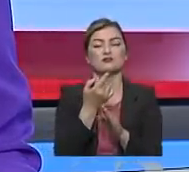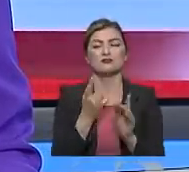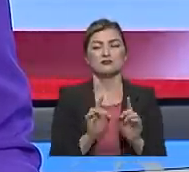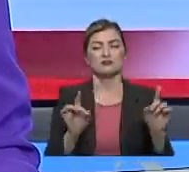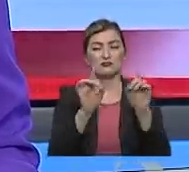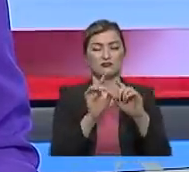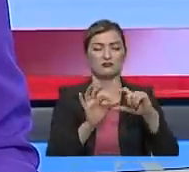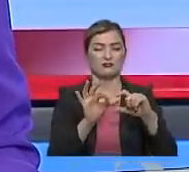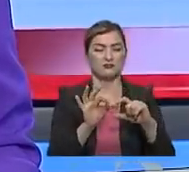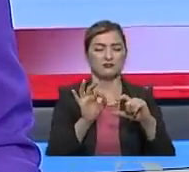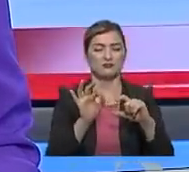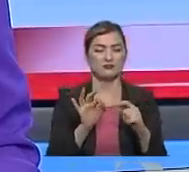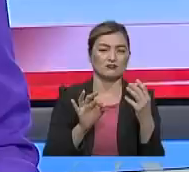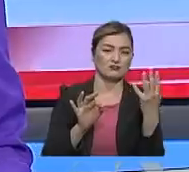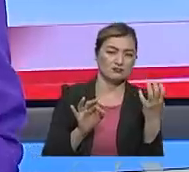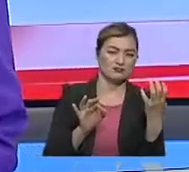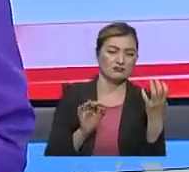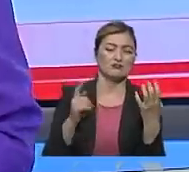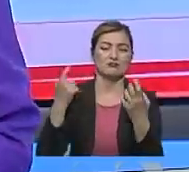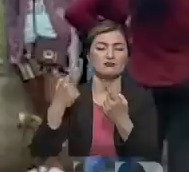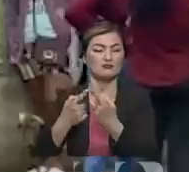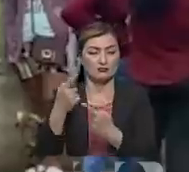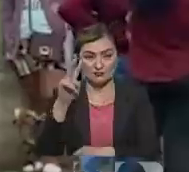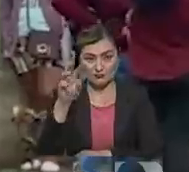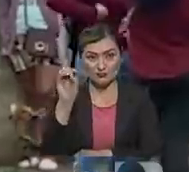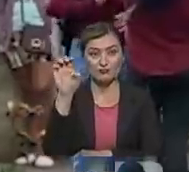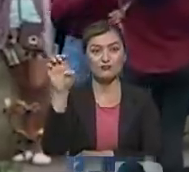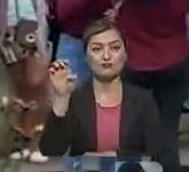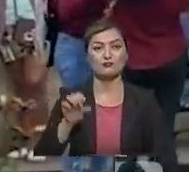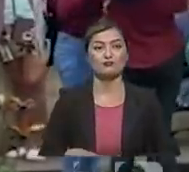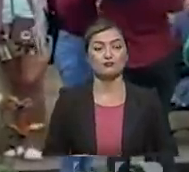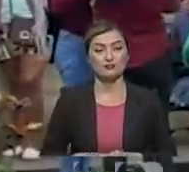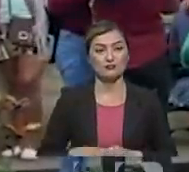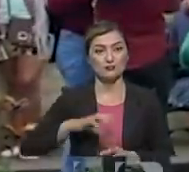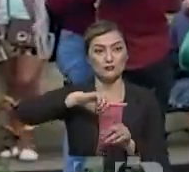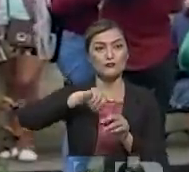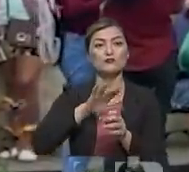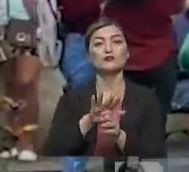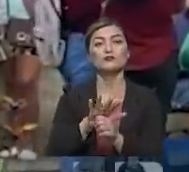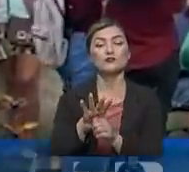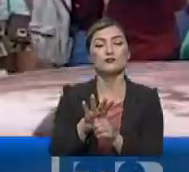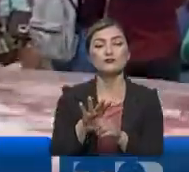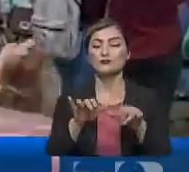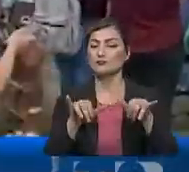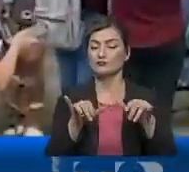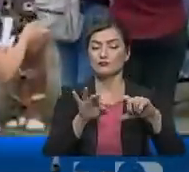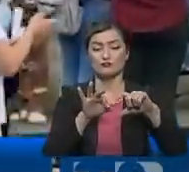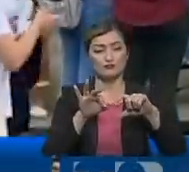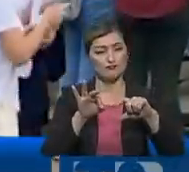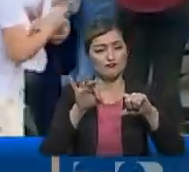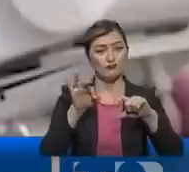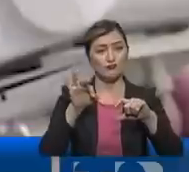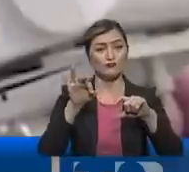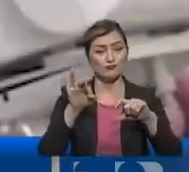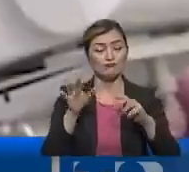aún más entre el 14 y el 20 de enero. Las cifras de casos positivos de COVID-19 continúan incrementando en la